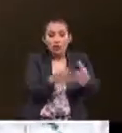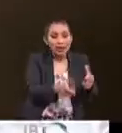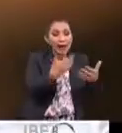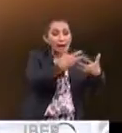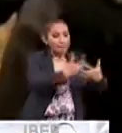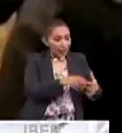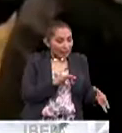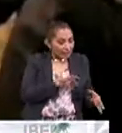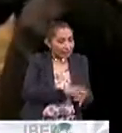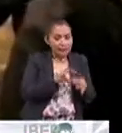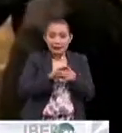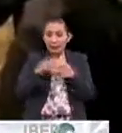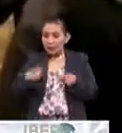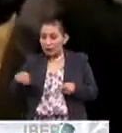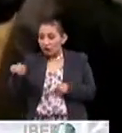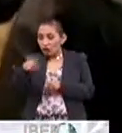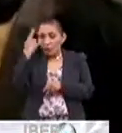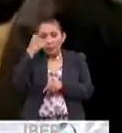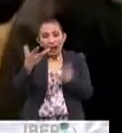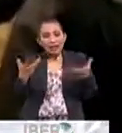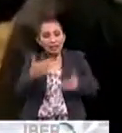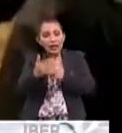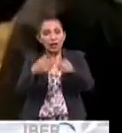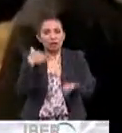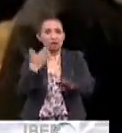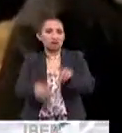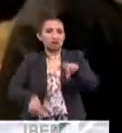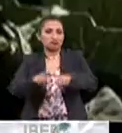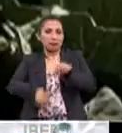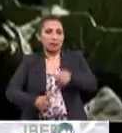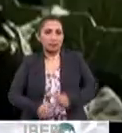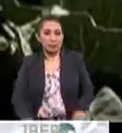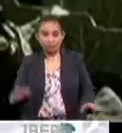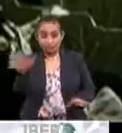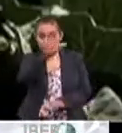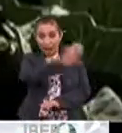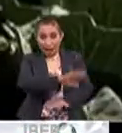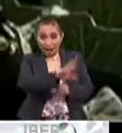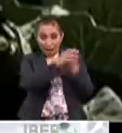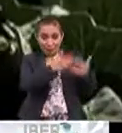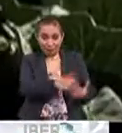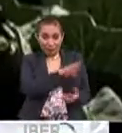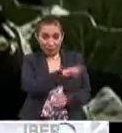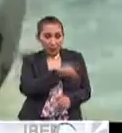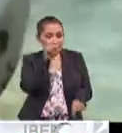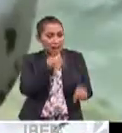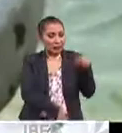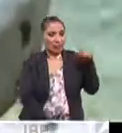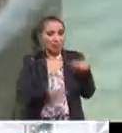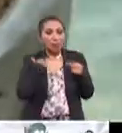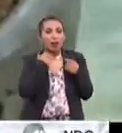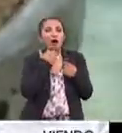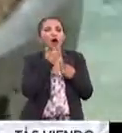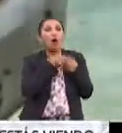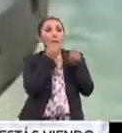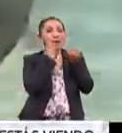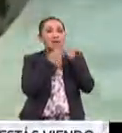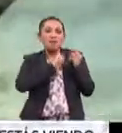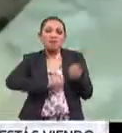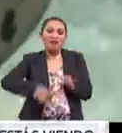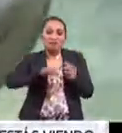las empresas y ciudadanos en las prácticas contra el hambre. Dentro del sector privado se debe eliminar el desperdicio de